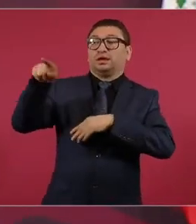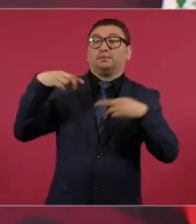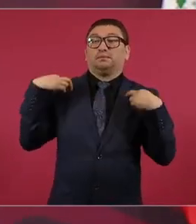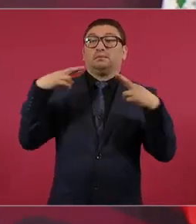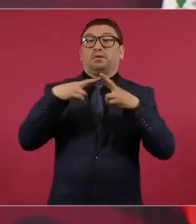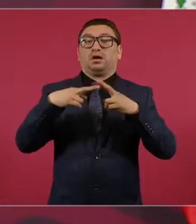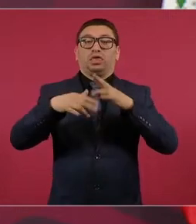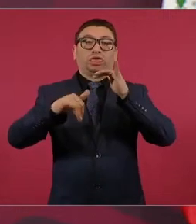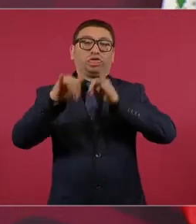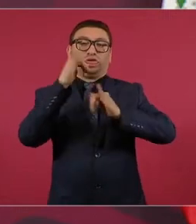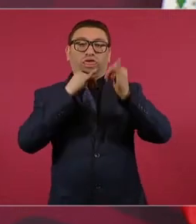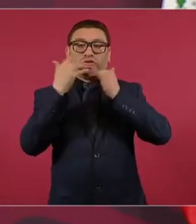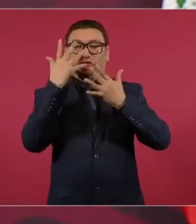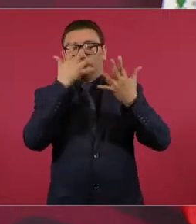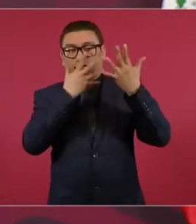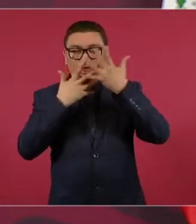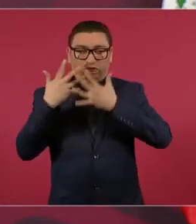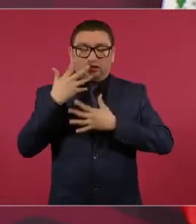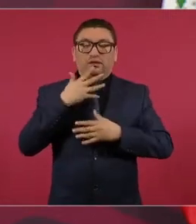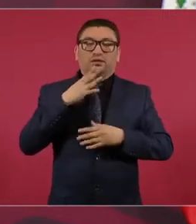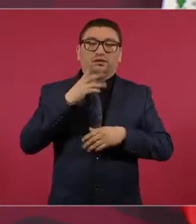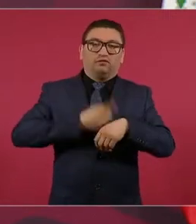alcohólico el